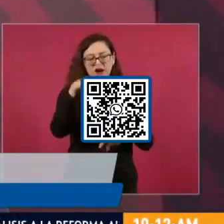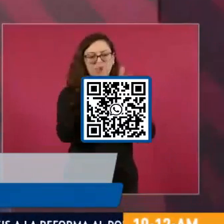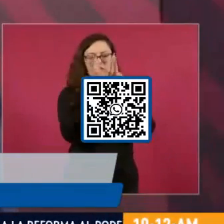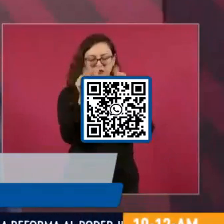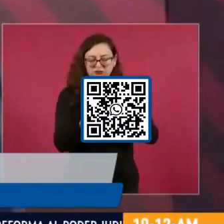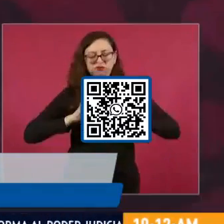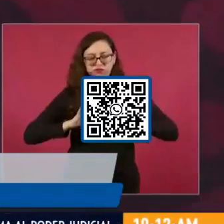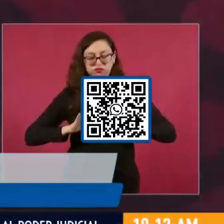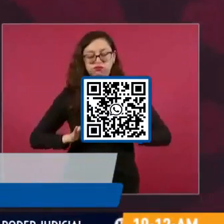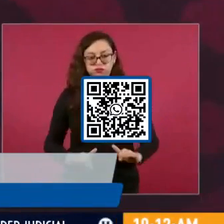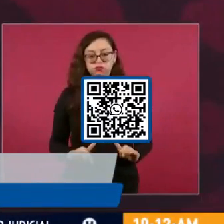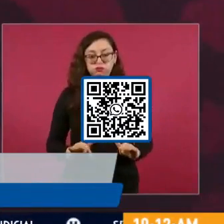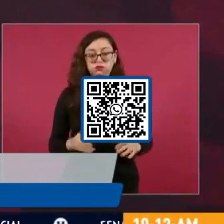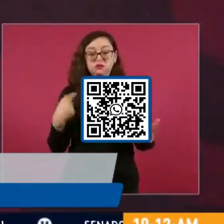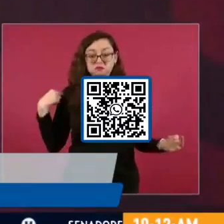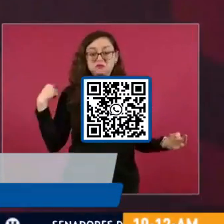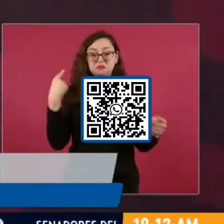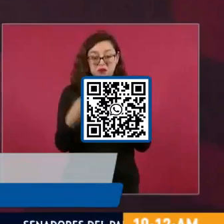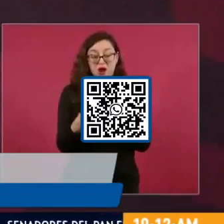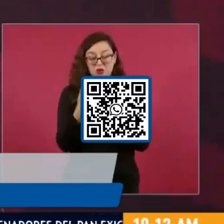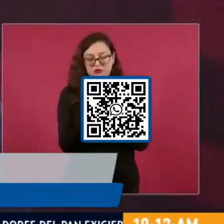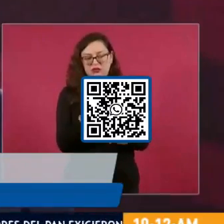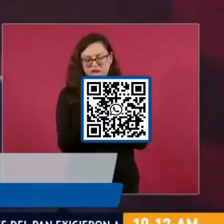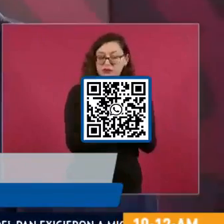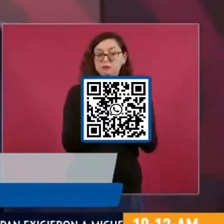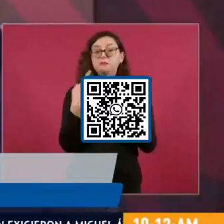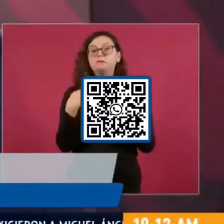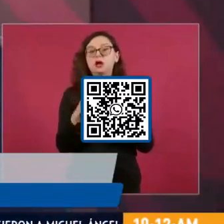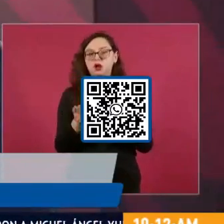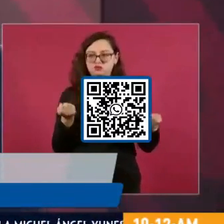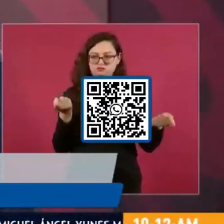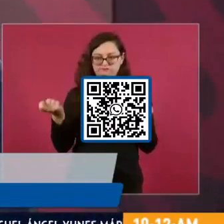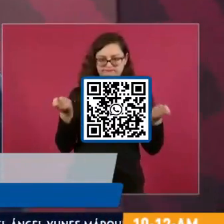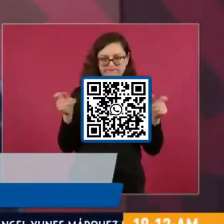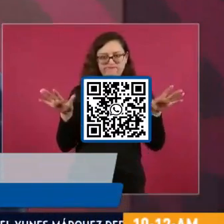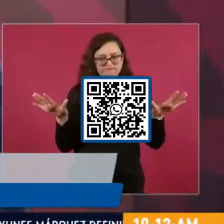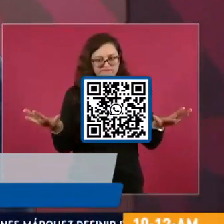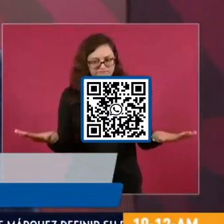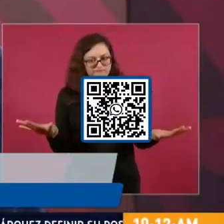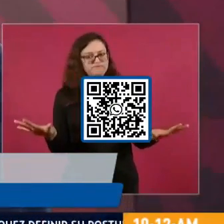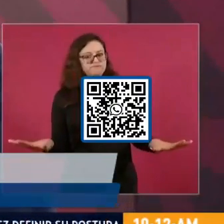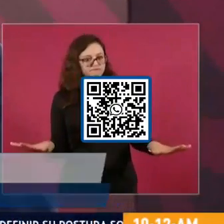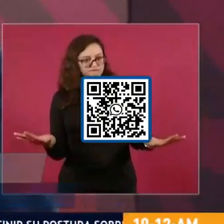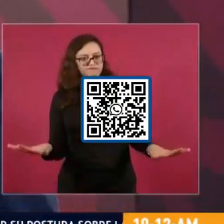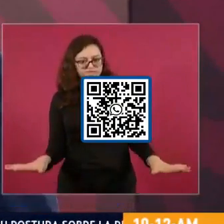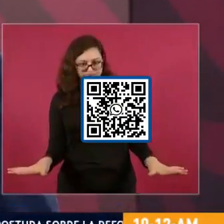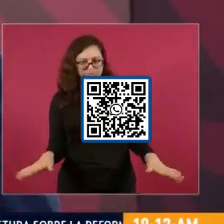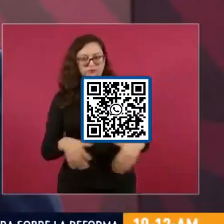Y que hasta ahora, afortunadamente, las cosas se están